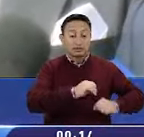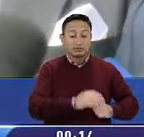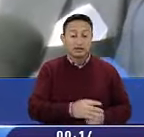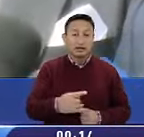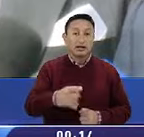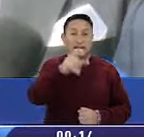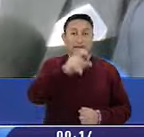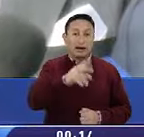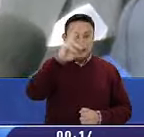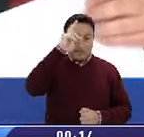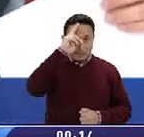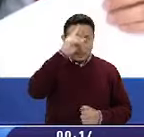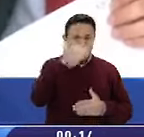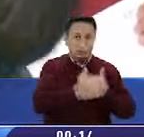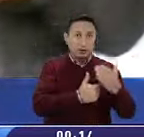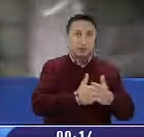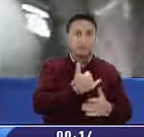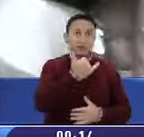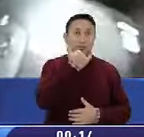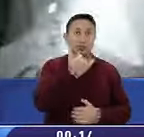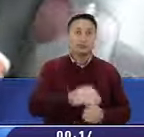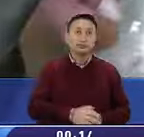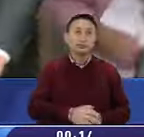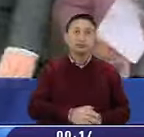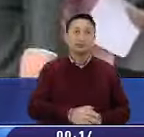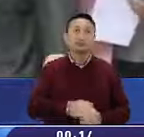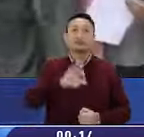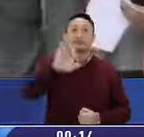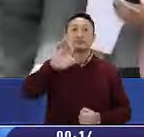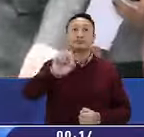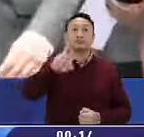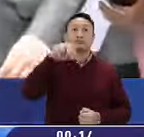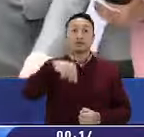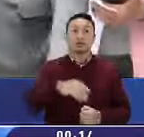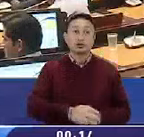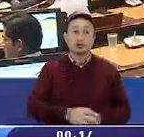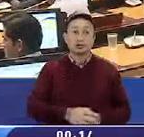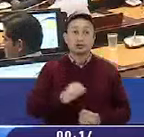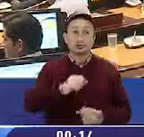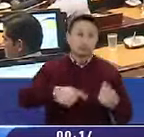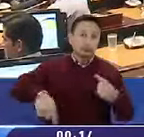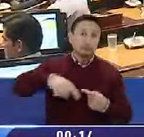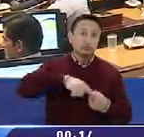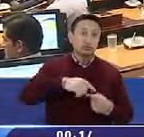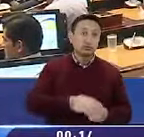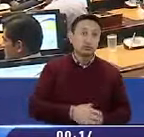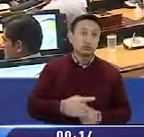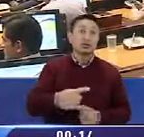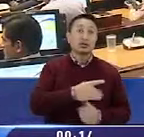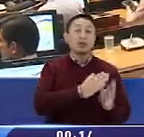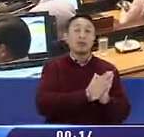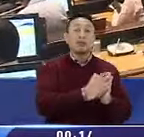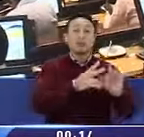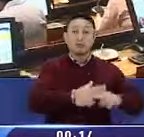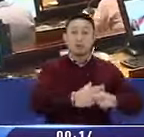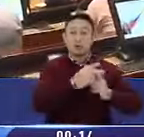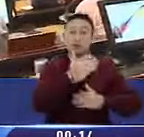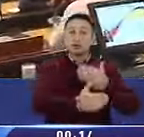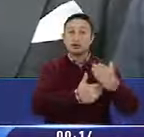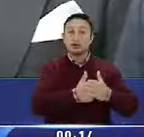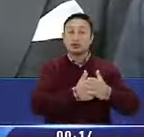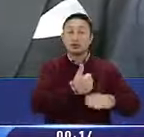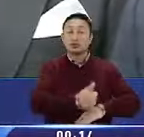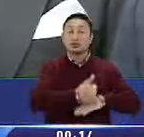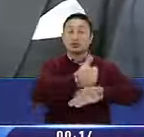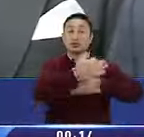de fraude procesal. Torres descarta que esto sea como retaliación al haberse solicitado el inicio del proceso de juicio